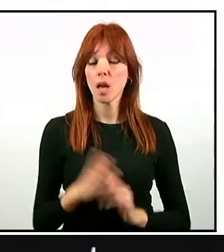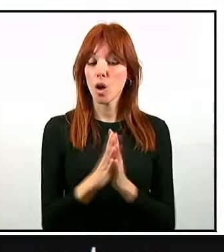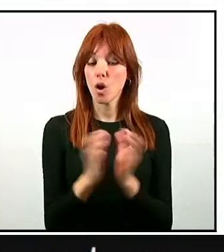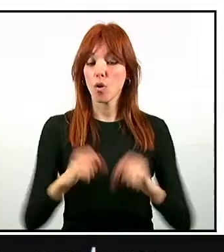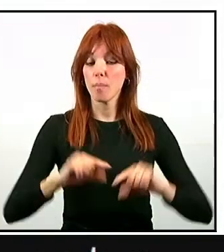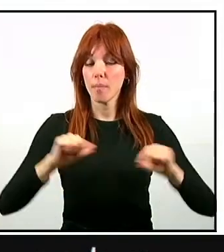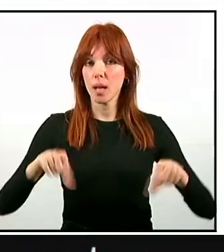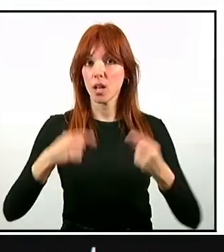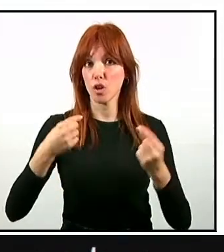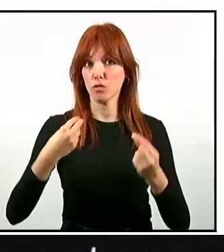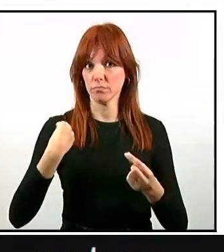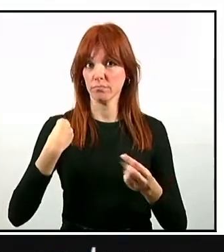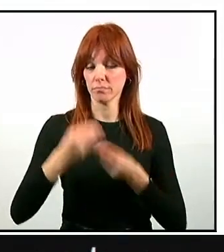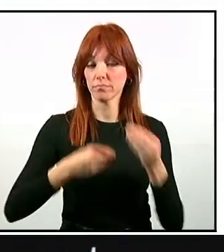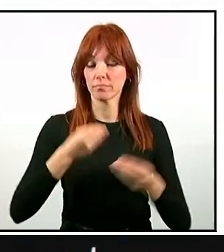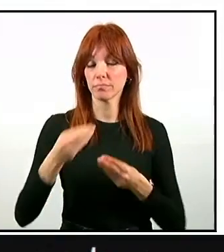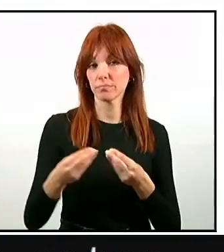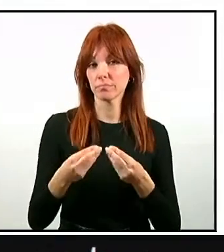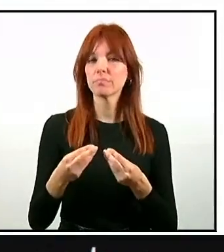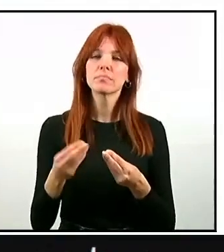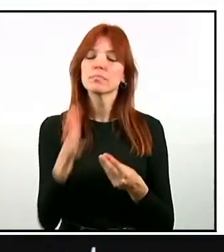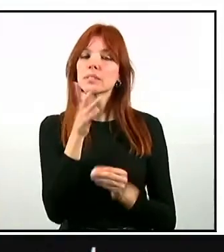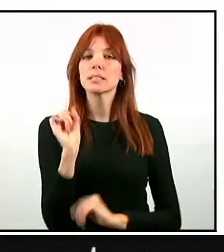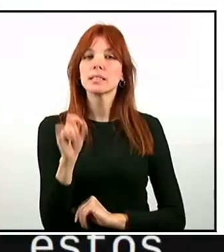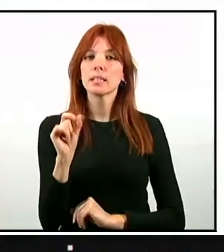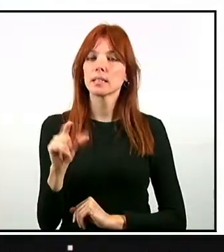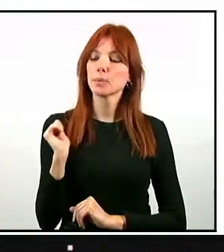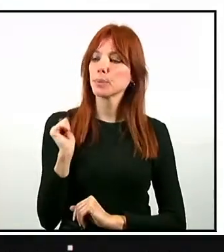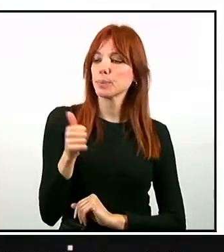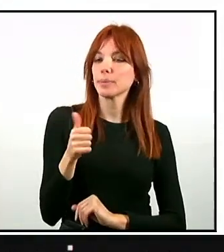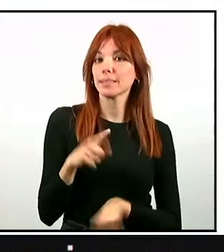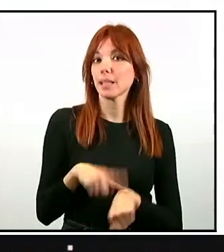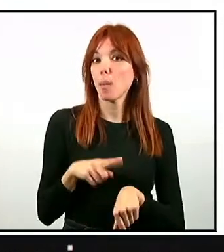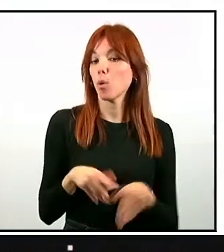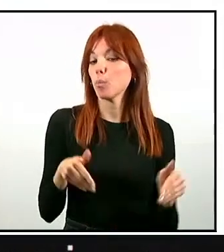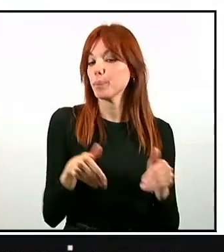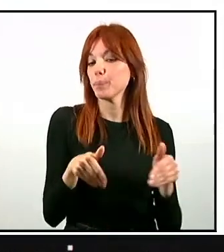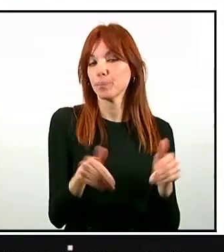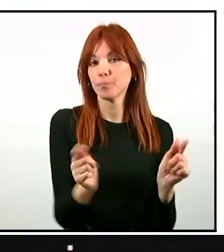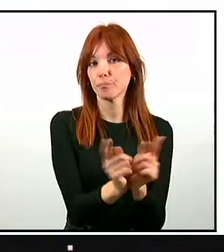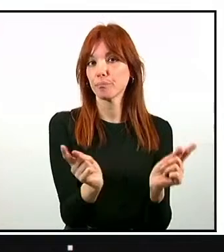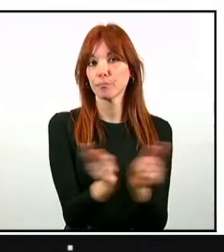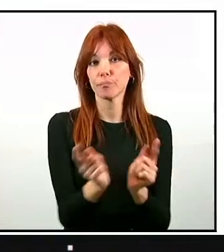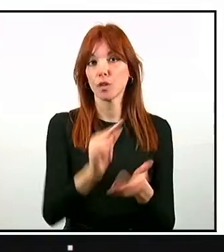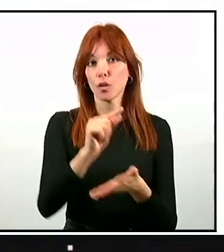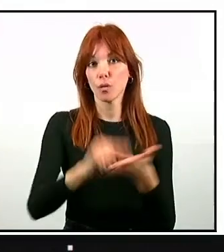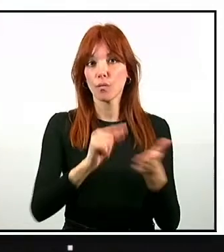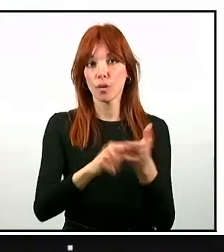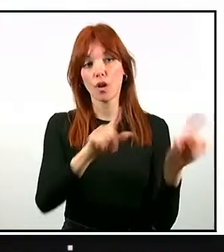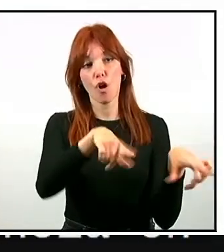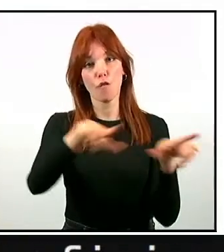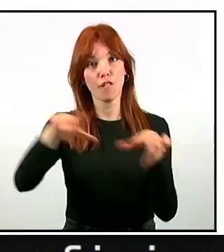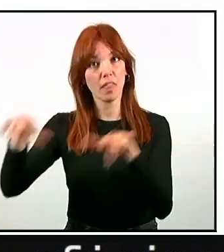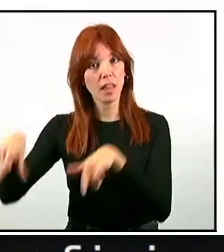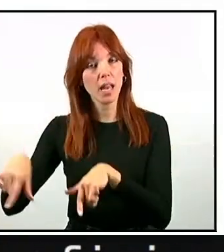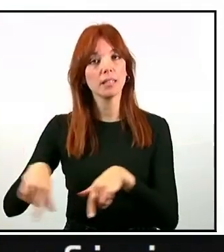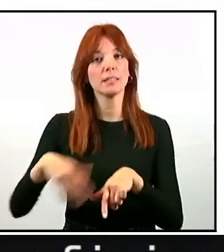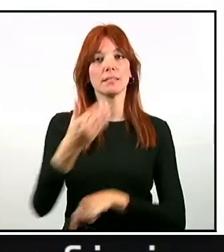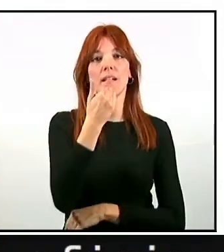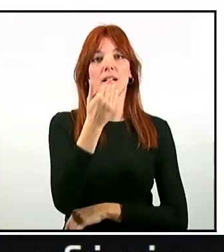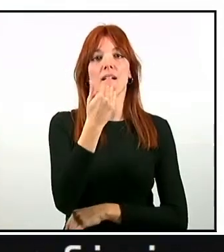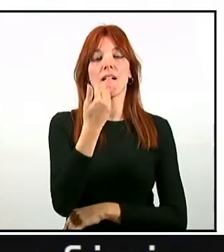se realizan dada la tendencia en un corto plazo en el que el número de oficinas y de